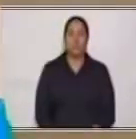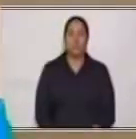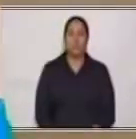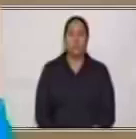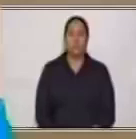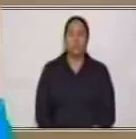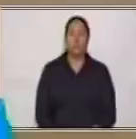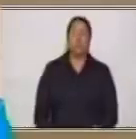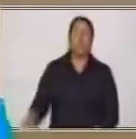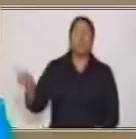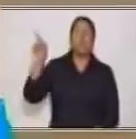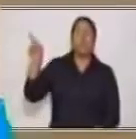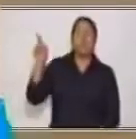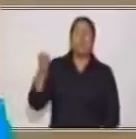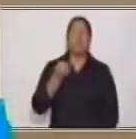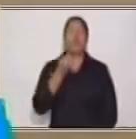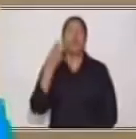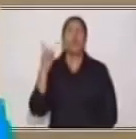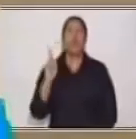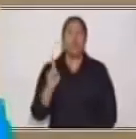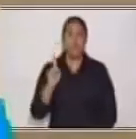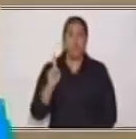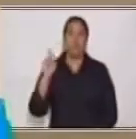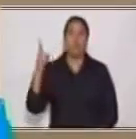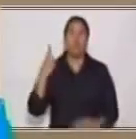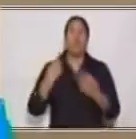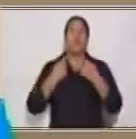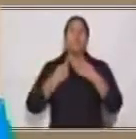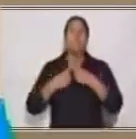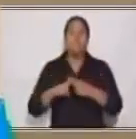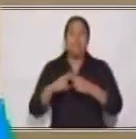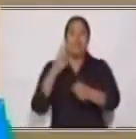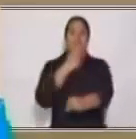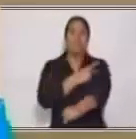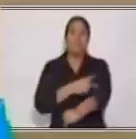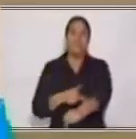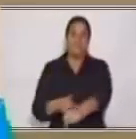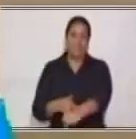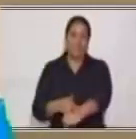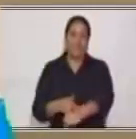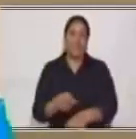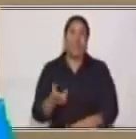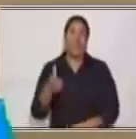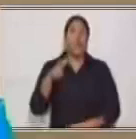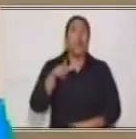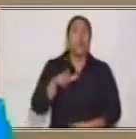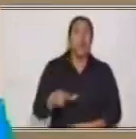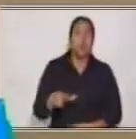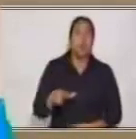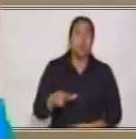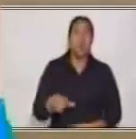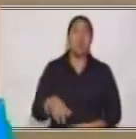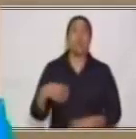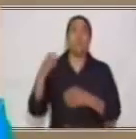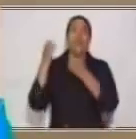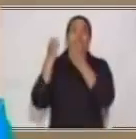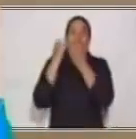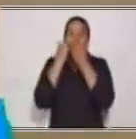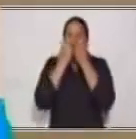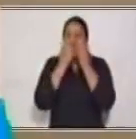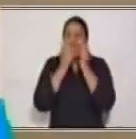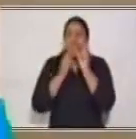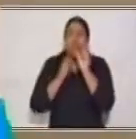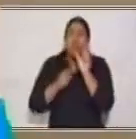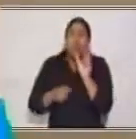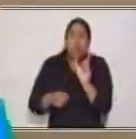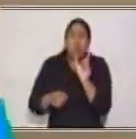ese sería el inicio de la historia, ¿verdad? Luego, las mazorcas se quedaron pequeñas. Sería